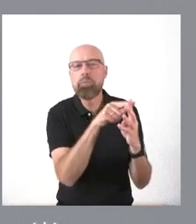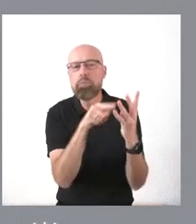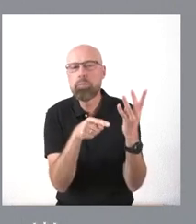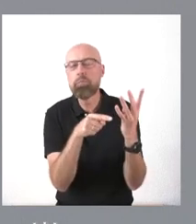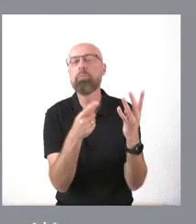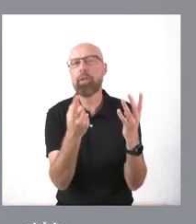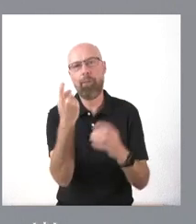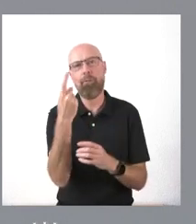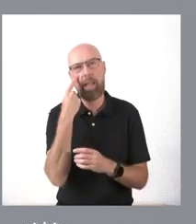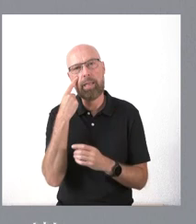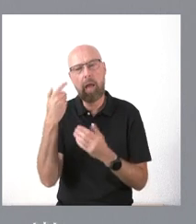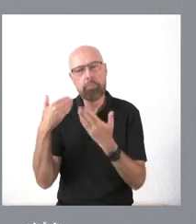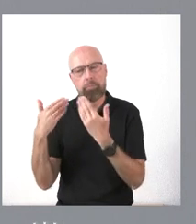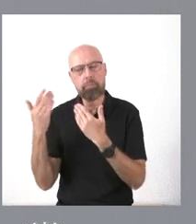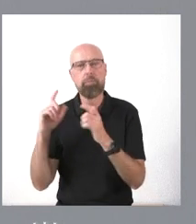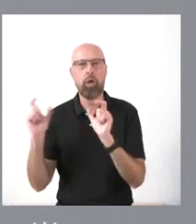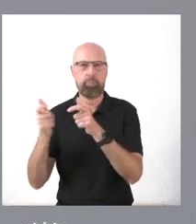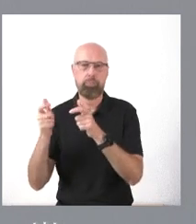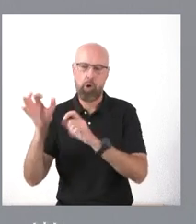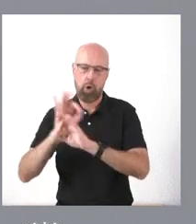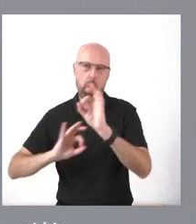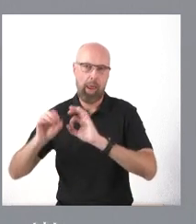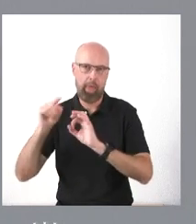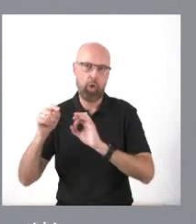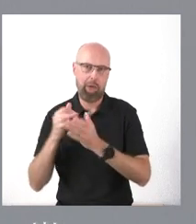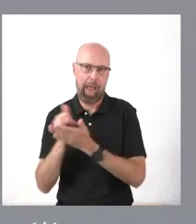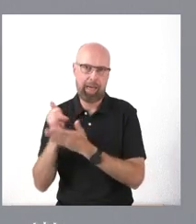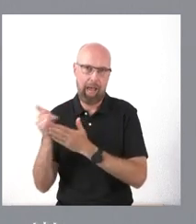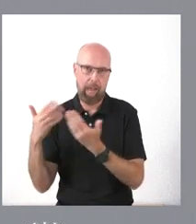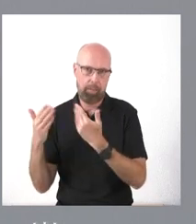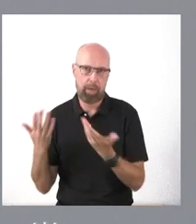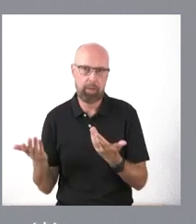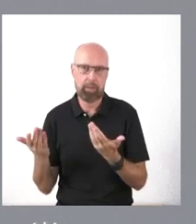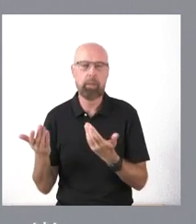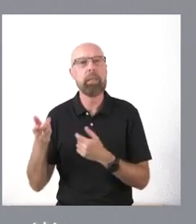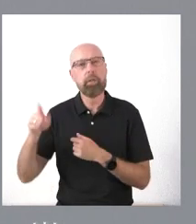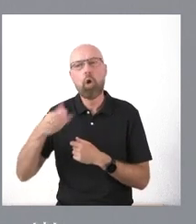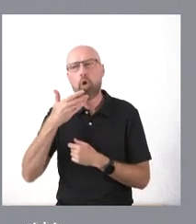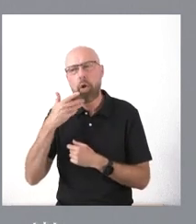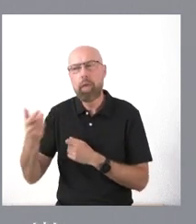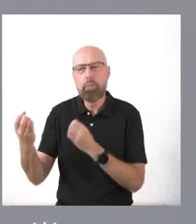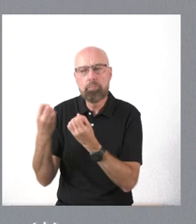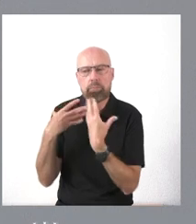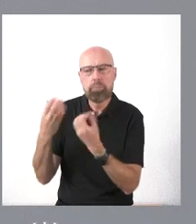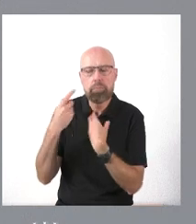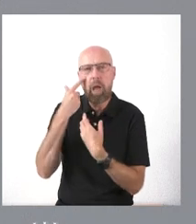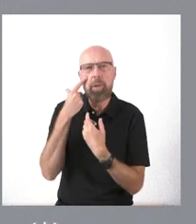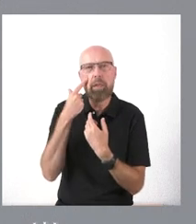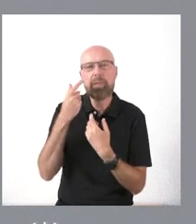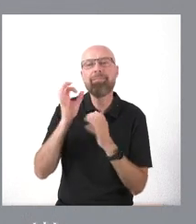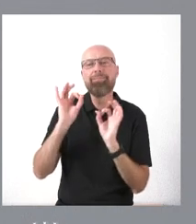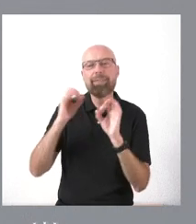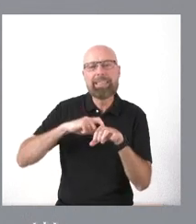en colaboración con las organizaciones agrarias también conocer de ellos En qué áreas En qué tipo de profesionales agrarios